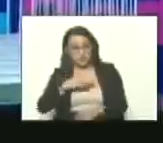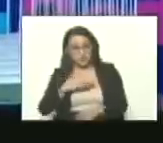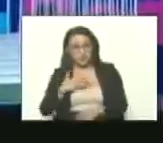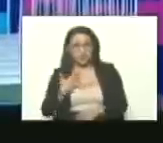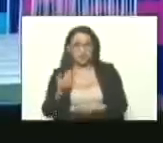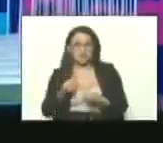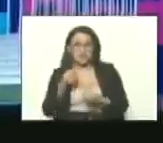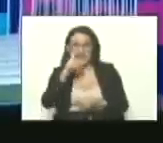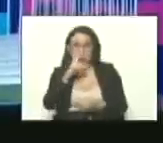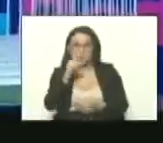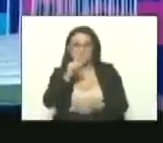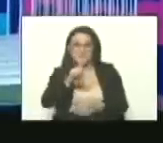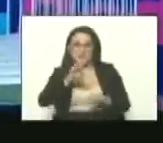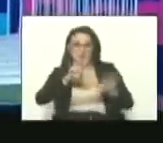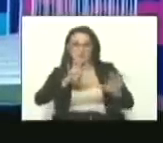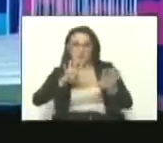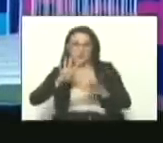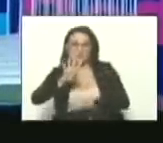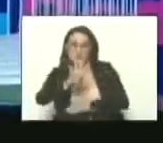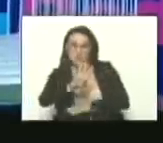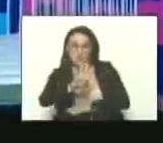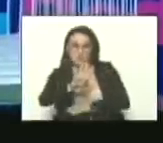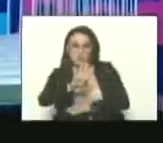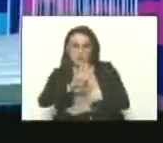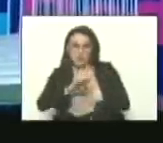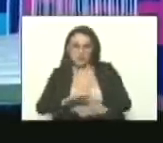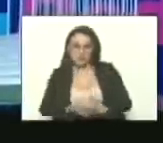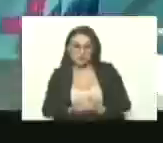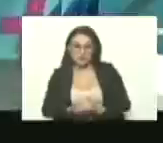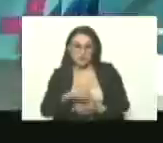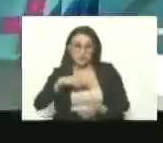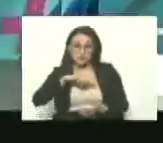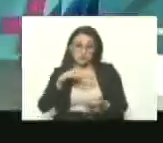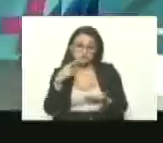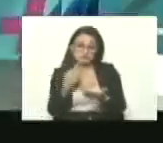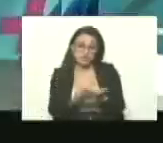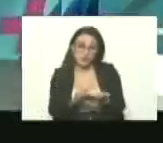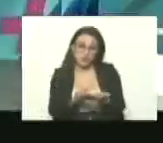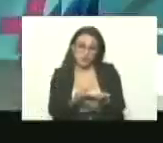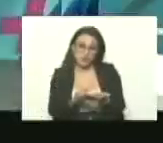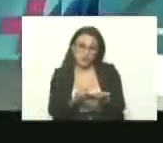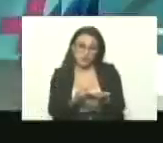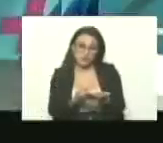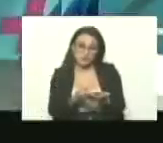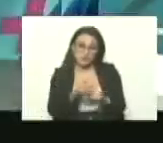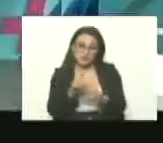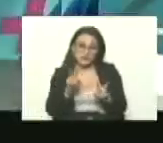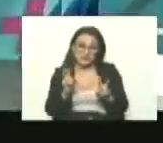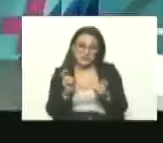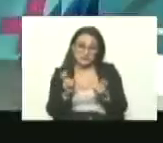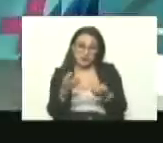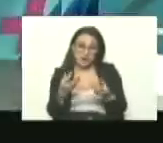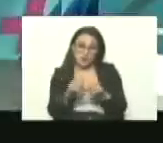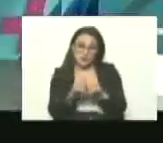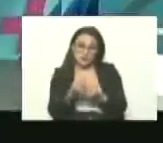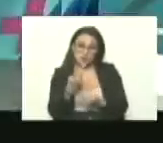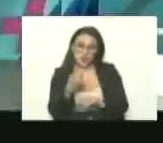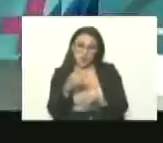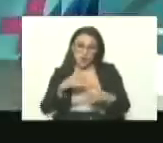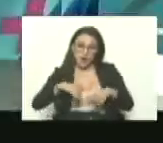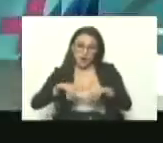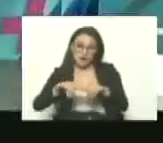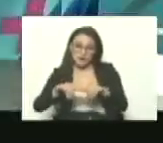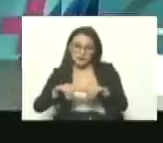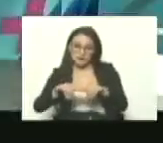hacer desde el año 1994, cuando nosotros propusimos digamos, esa área protegida, junto con las dos áreas que